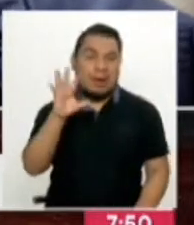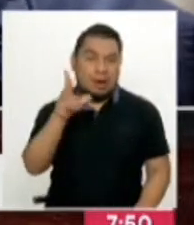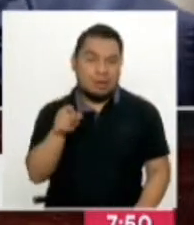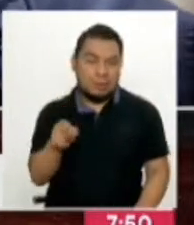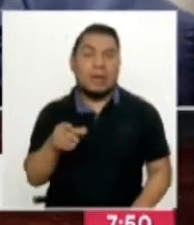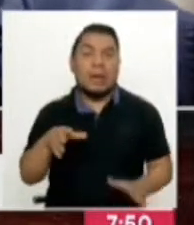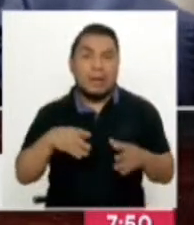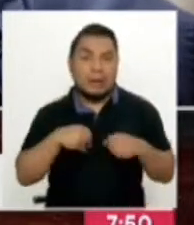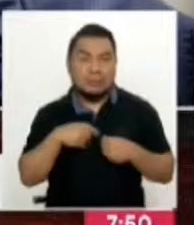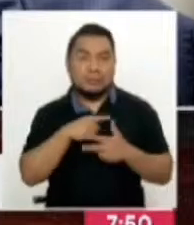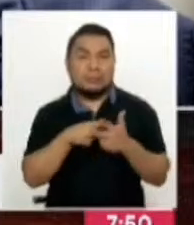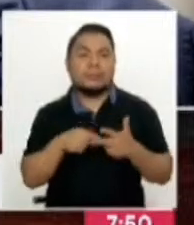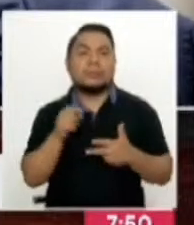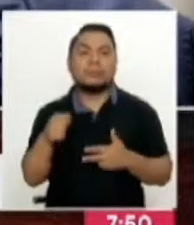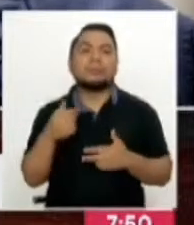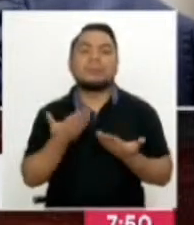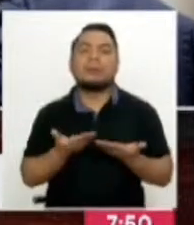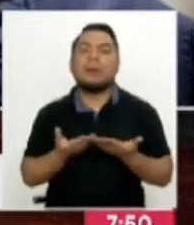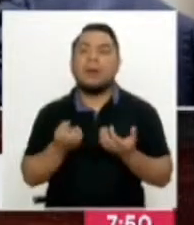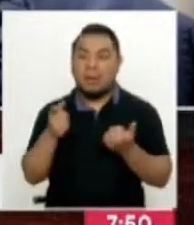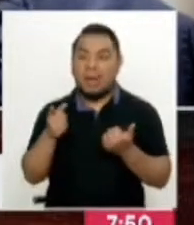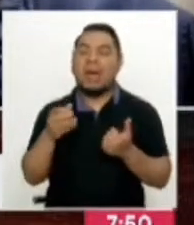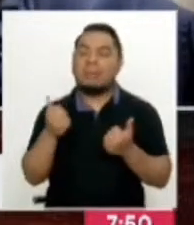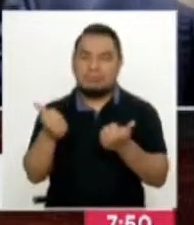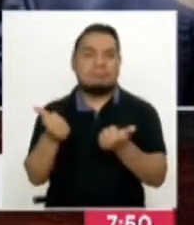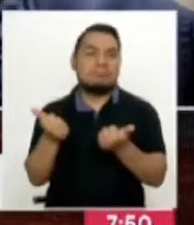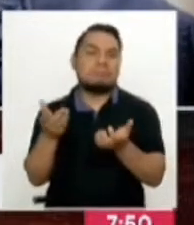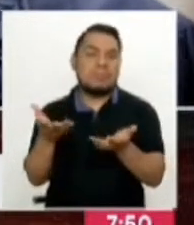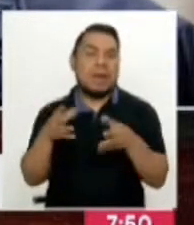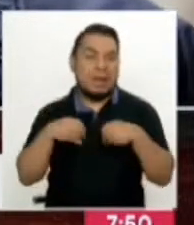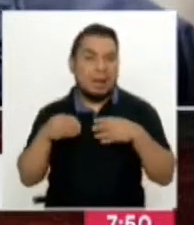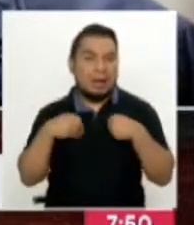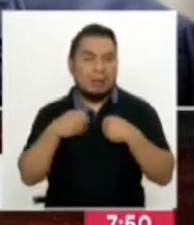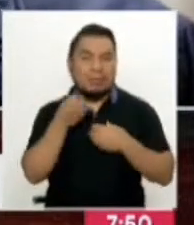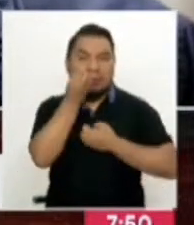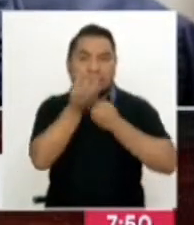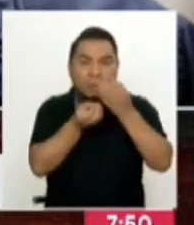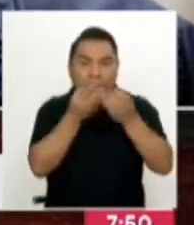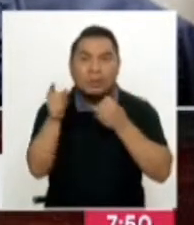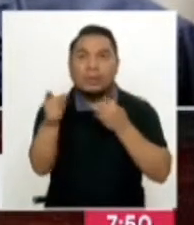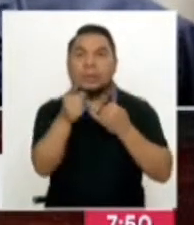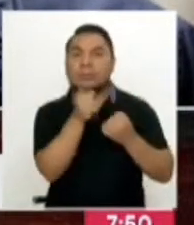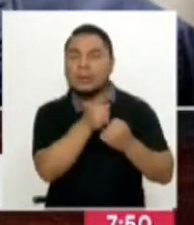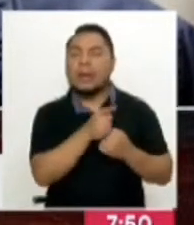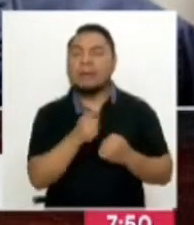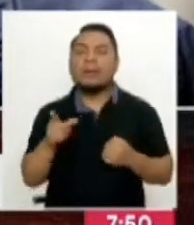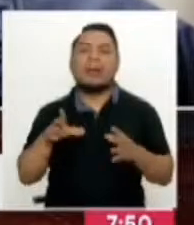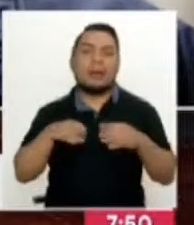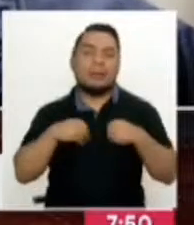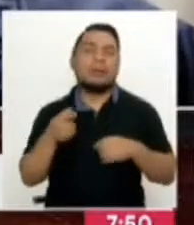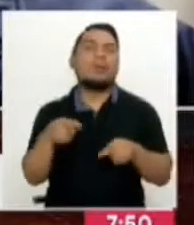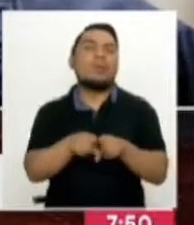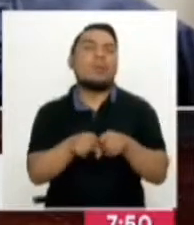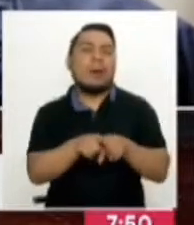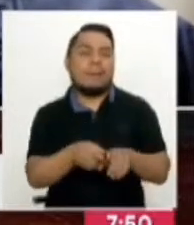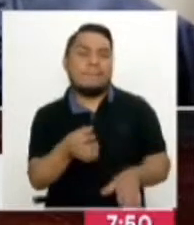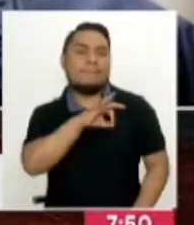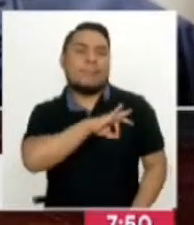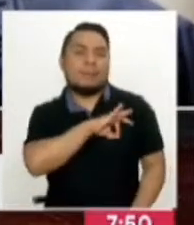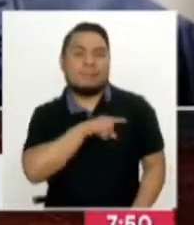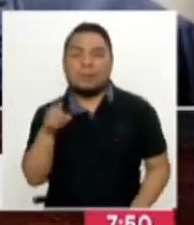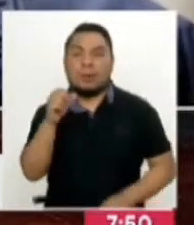tres modalidades, recibe un premio, ¿no? En la terminación anticipada, por ejemplo, se reduce la pena hasta por un sexto,